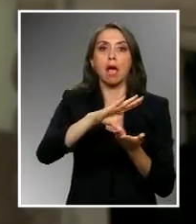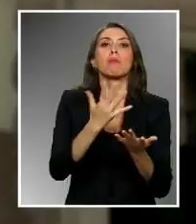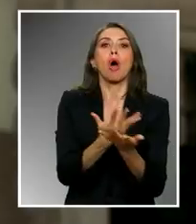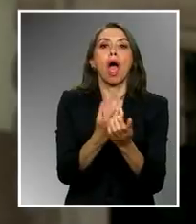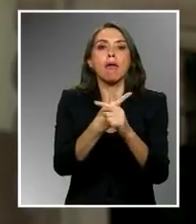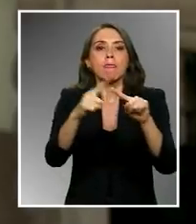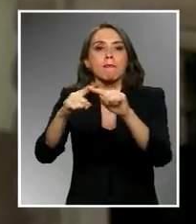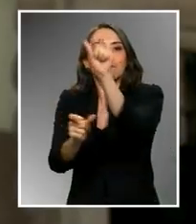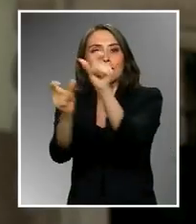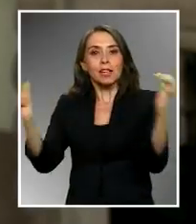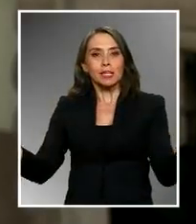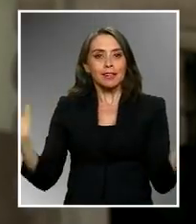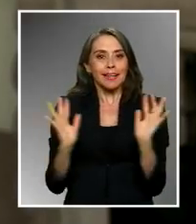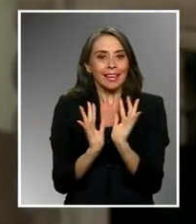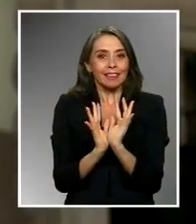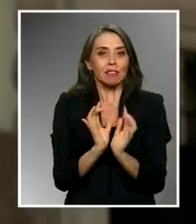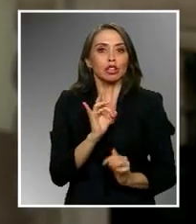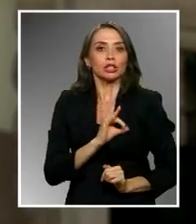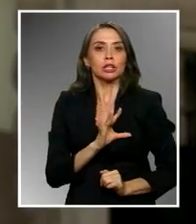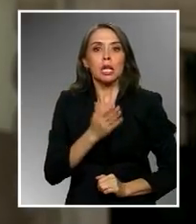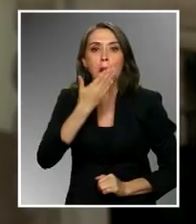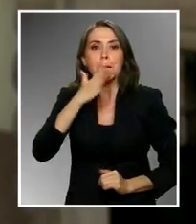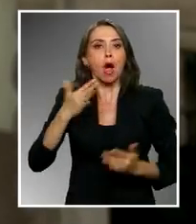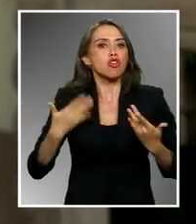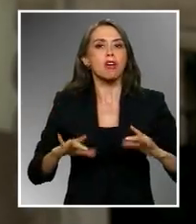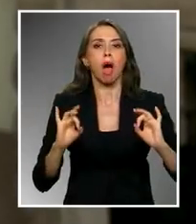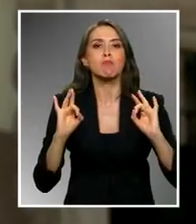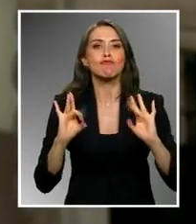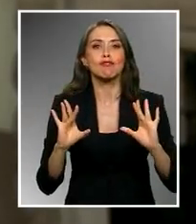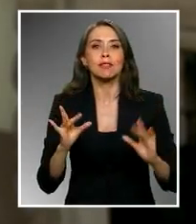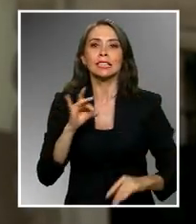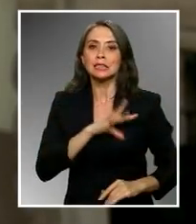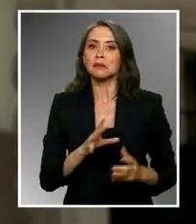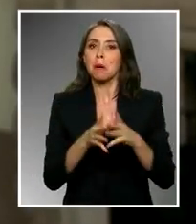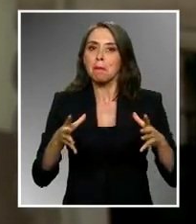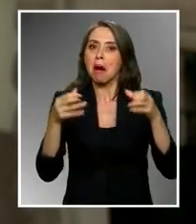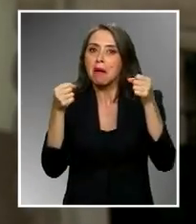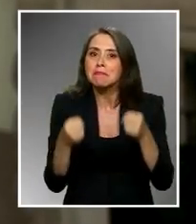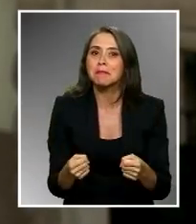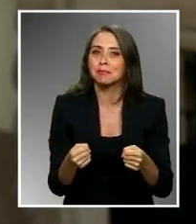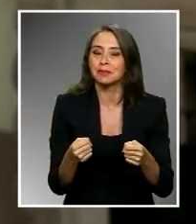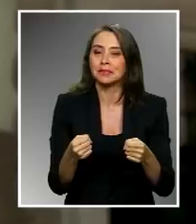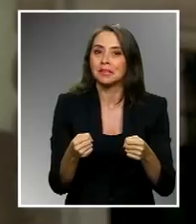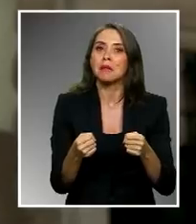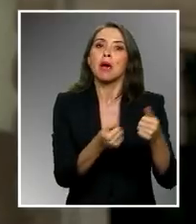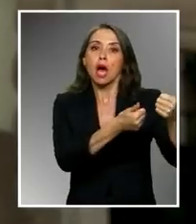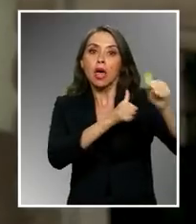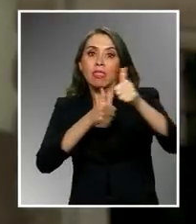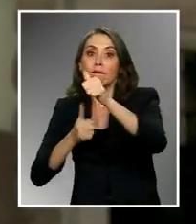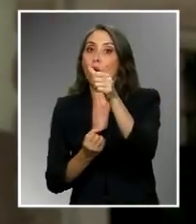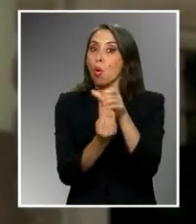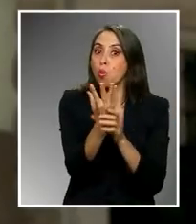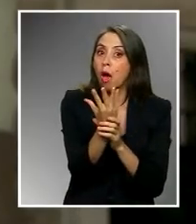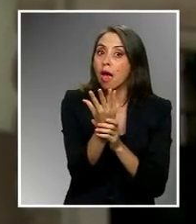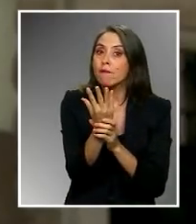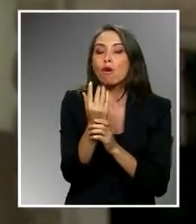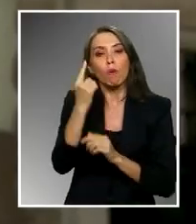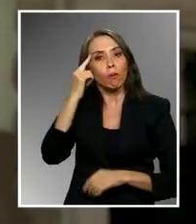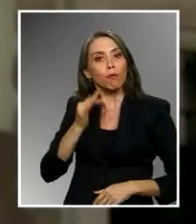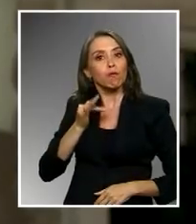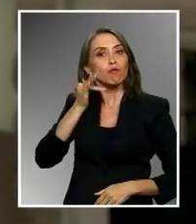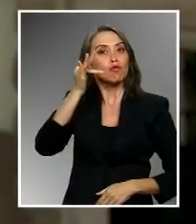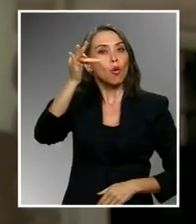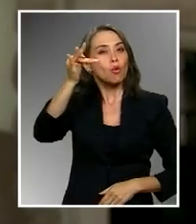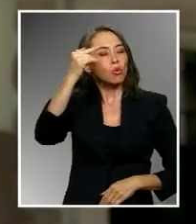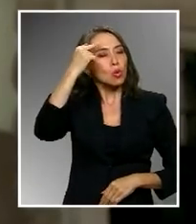diversidad esa es el chile mejor que ya está aquí un chile con más capacidades con desafíos nuevos y un horizonte más